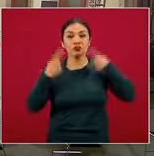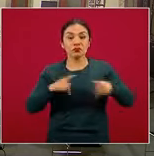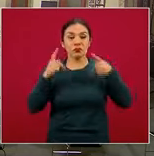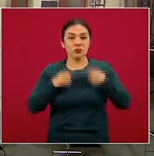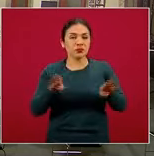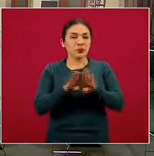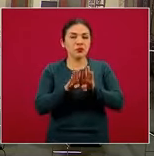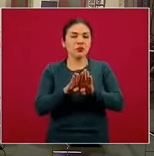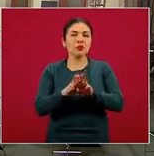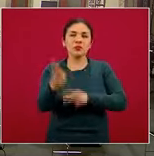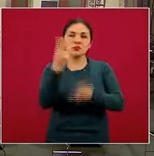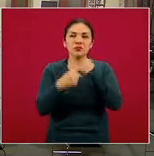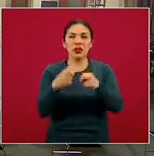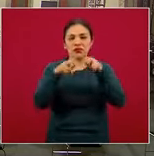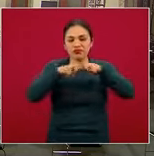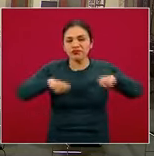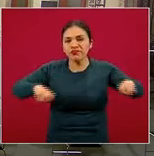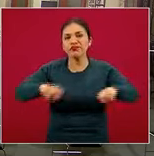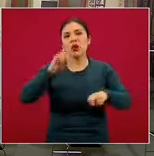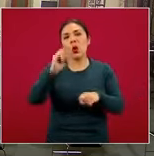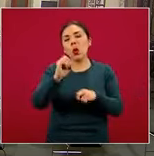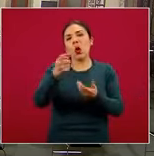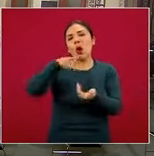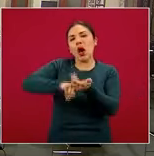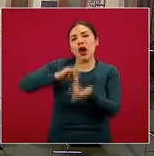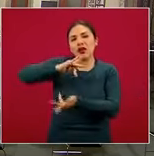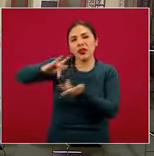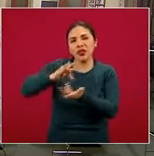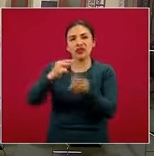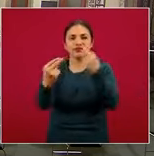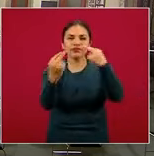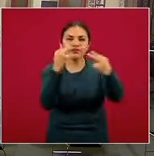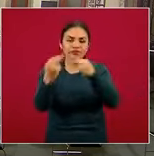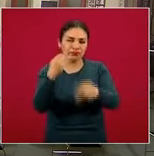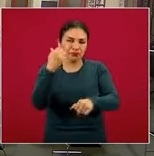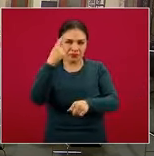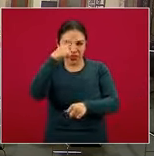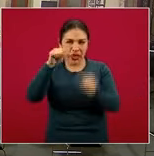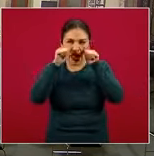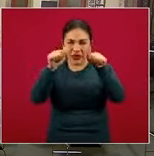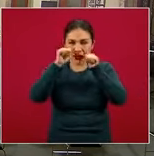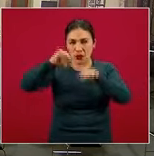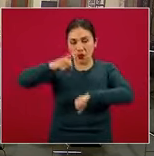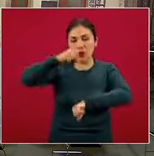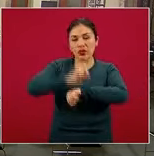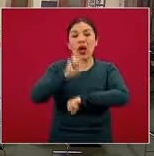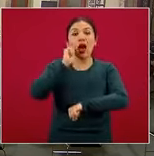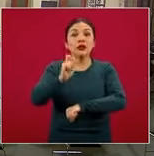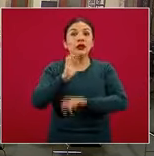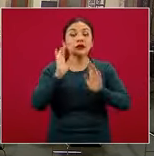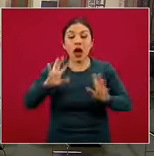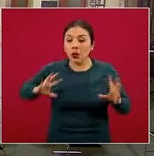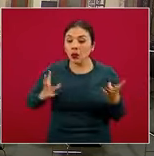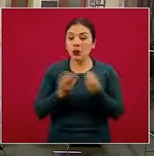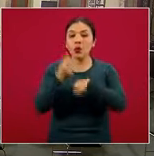manera presencial o virtual están atendiendo esta conferencia vespertina, que para el día de hoy ya es la